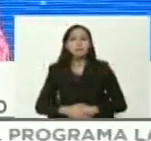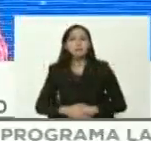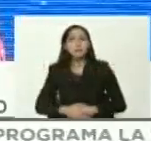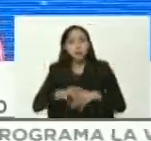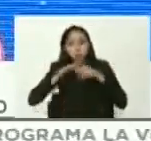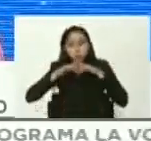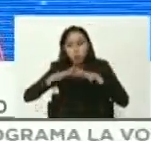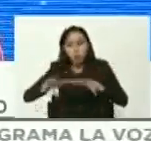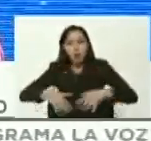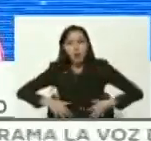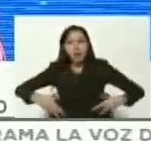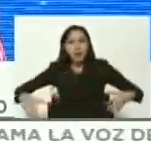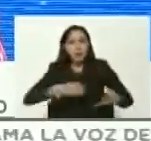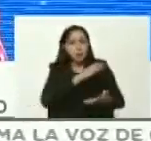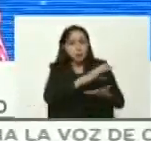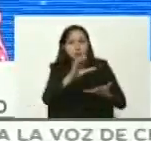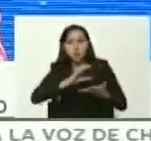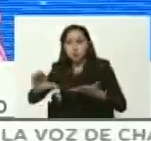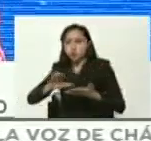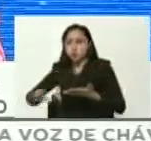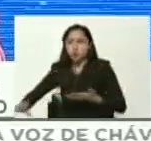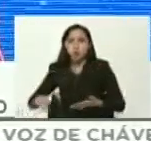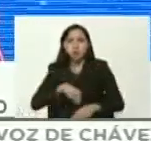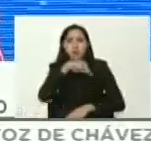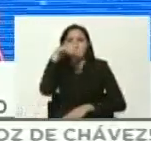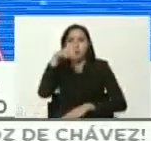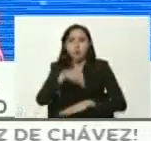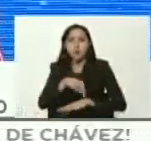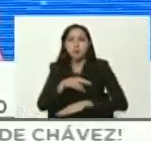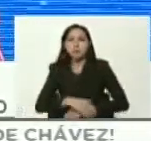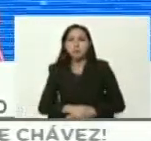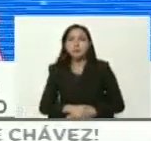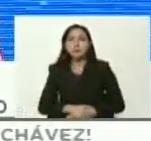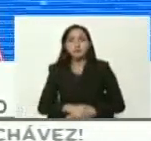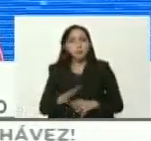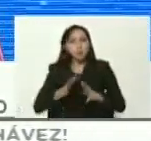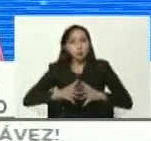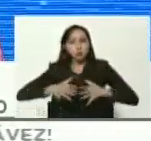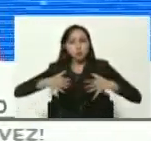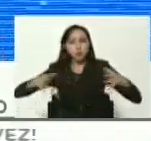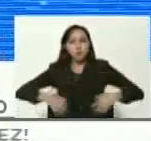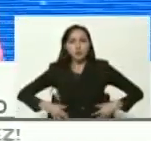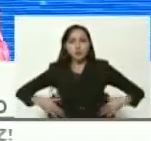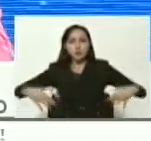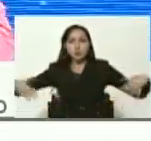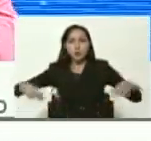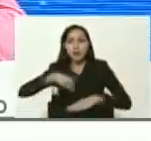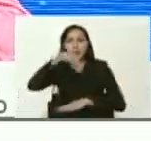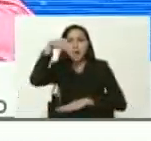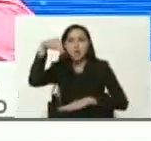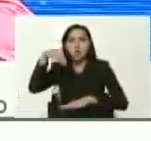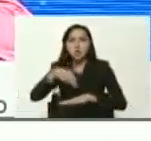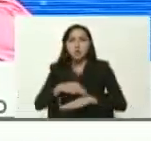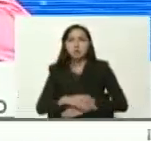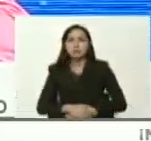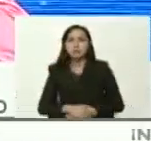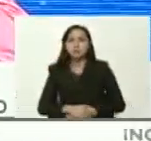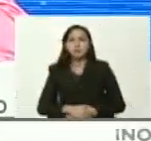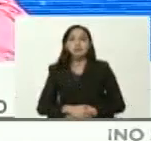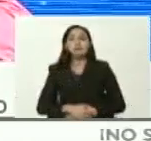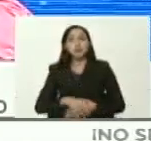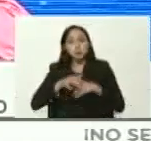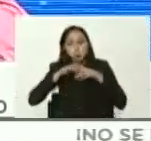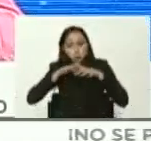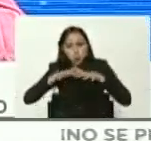de la riqueza nacional. Pudiéramos decir de crecimiento de la riqueza nacional y de